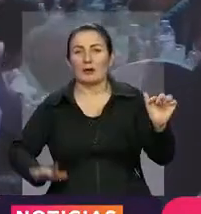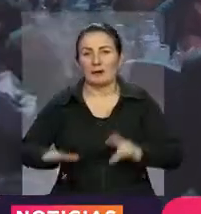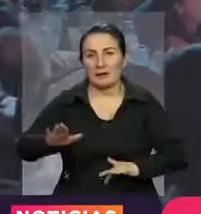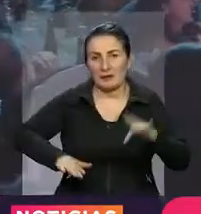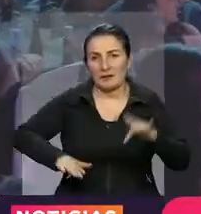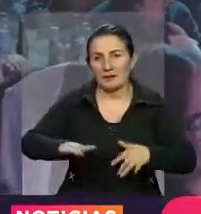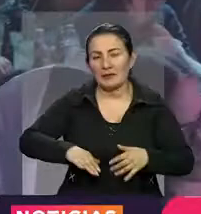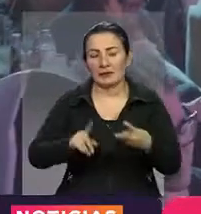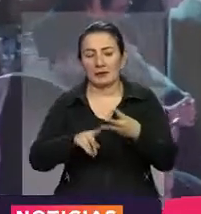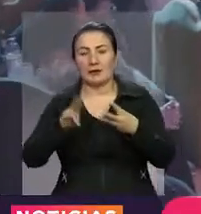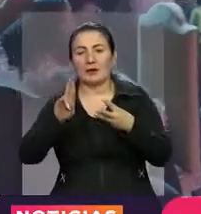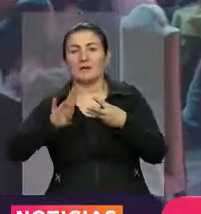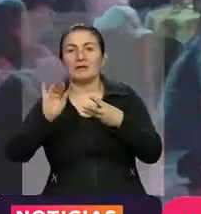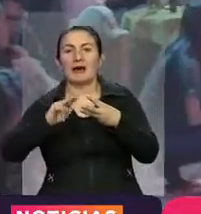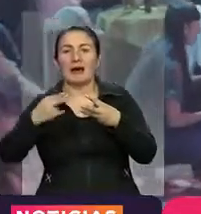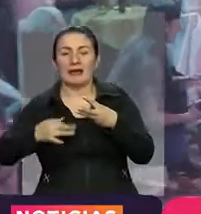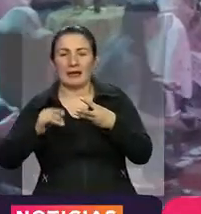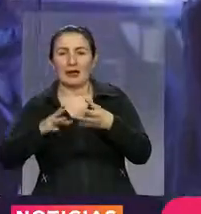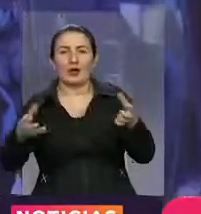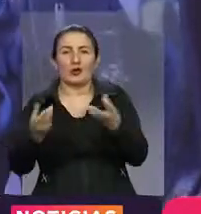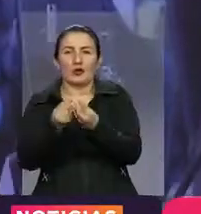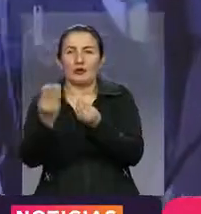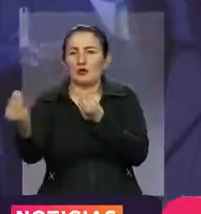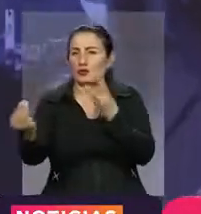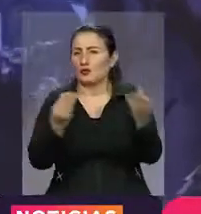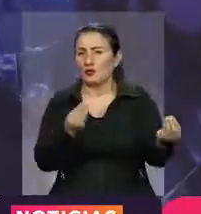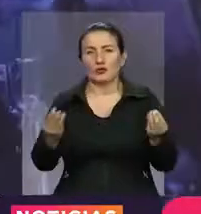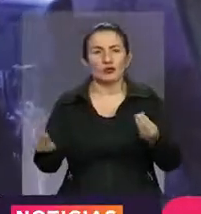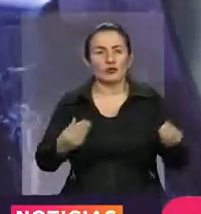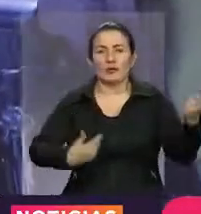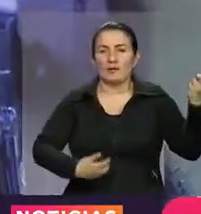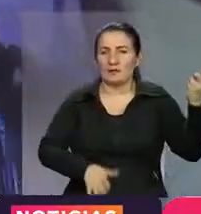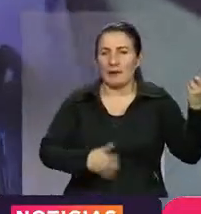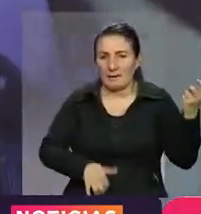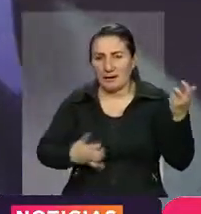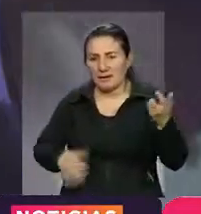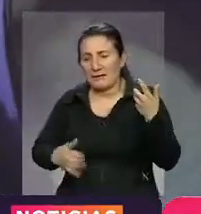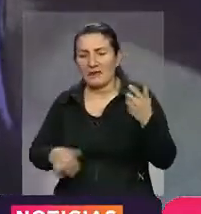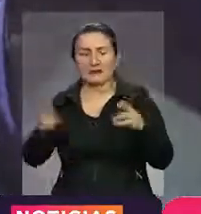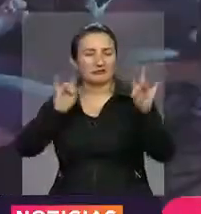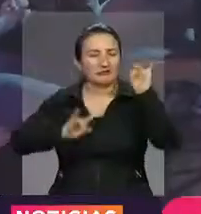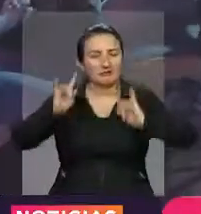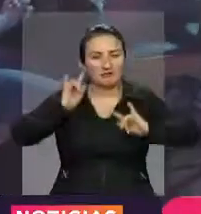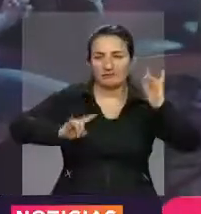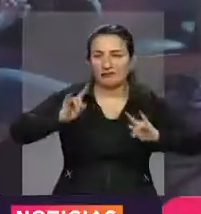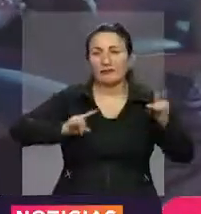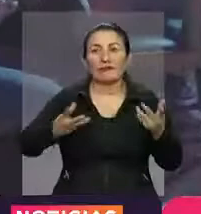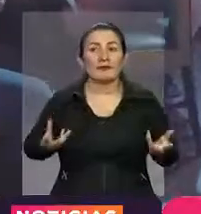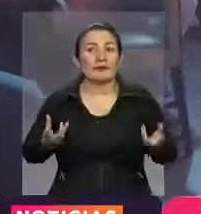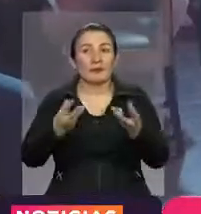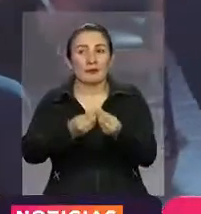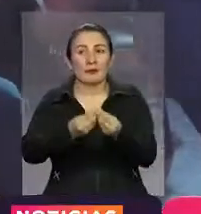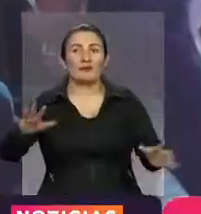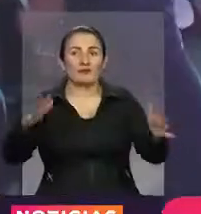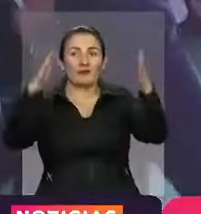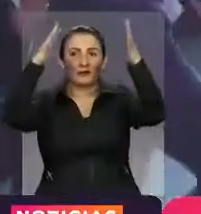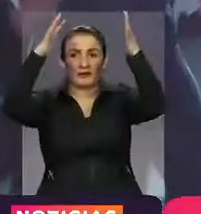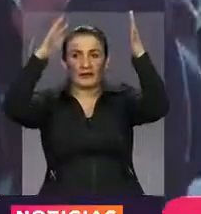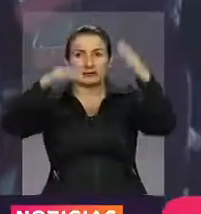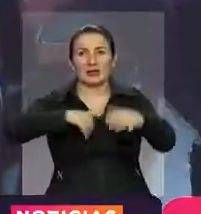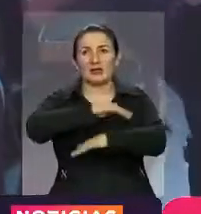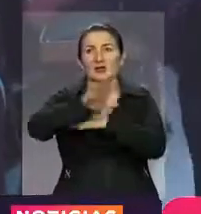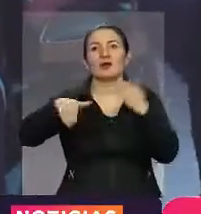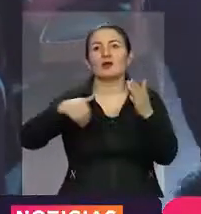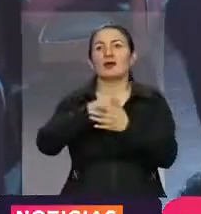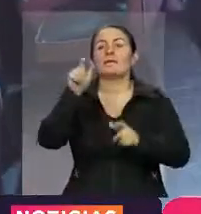Bahía Trío con Víctor Hugo Rodríguez, Antonio Hernedo, Teto Ocampo y Ana María Oramas. Esta fue una fiesta a la trayectoria de un